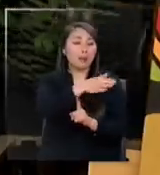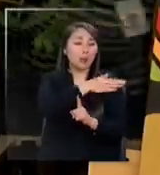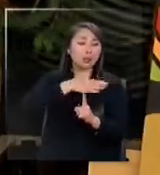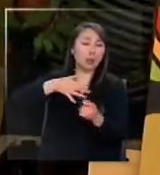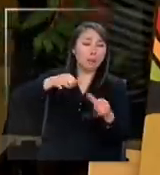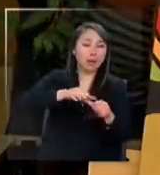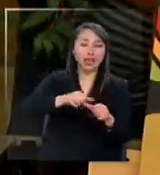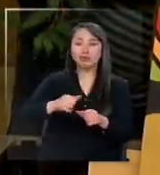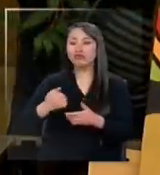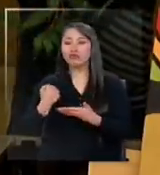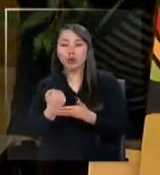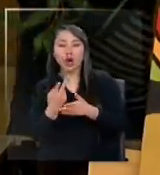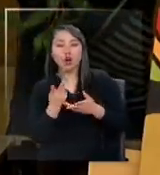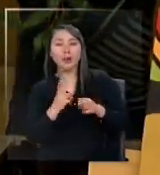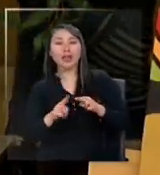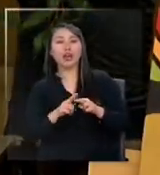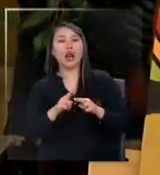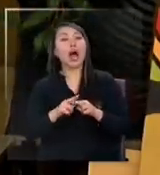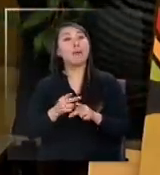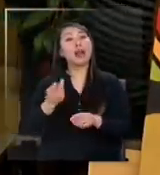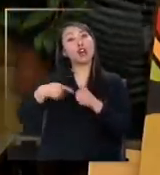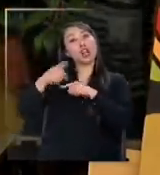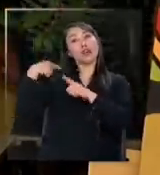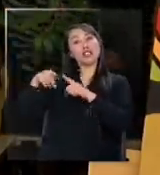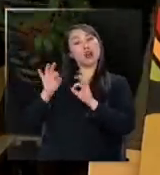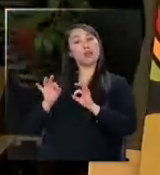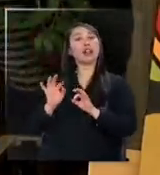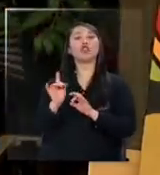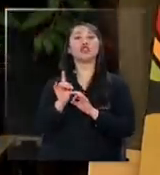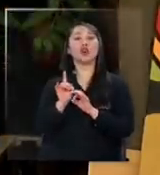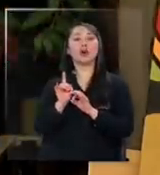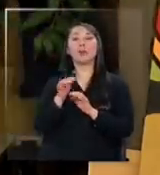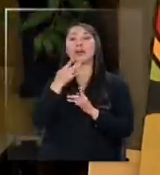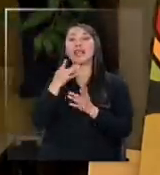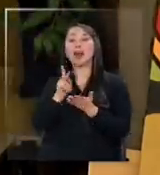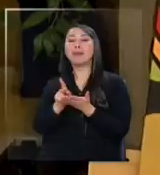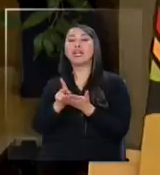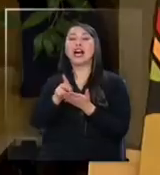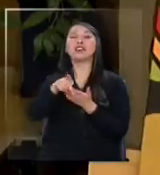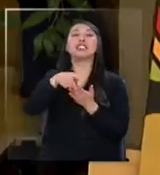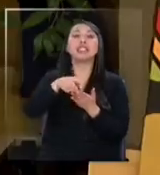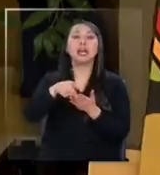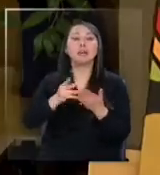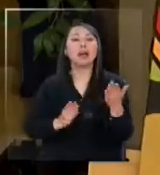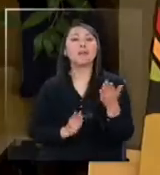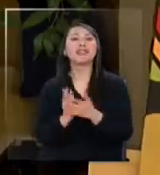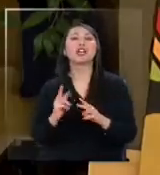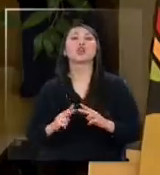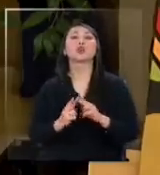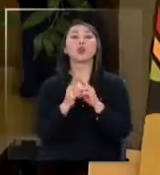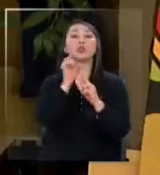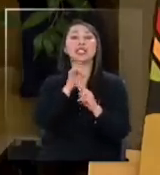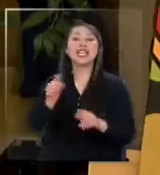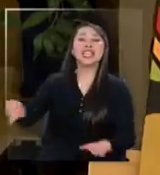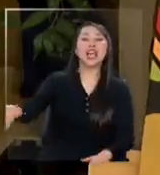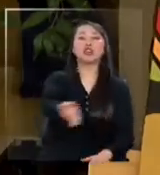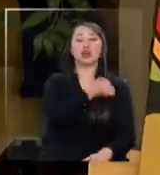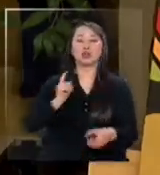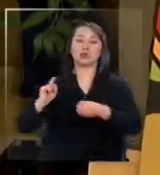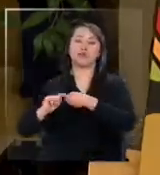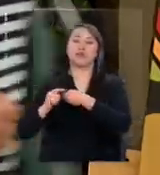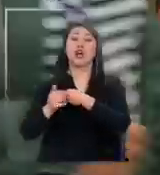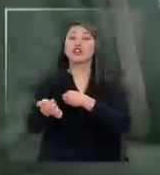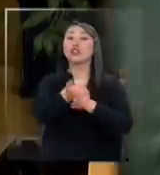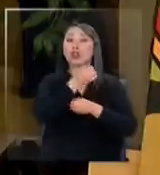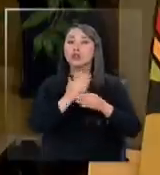para volver a la antigua normalidad, sino que para dar un paso más allá, para empezar a construir un Chile para todos, un Chile de todos. Y en